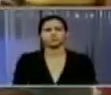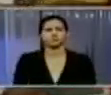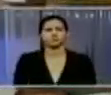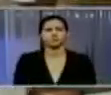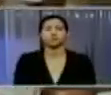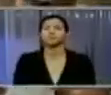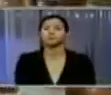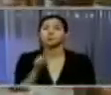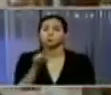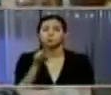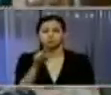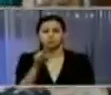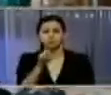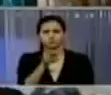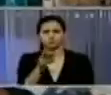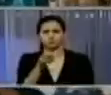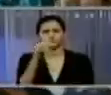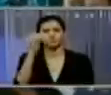Fíjense ustedes.